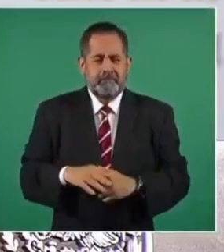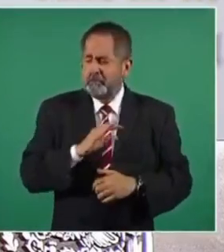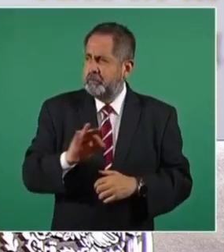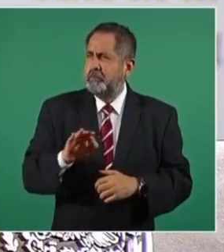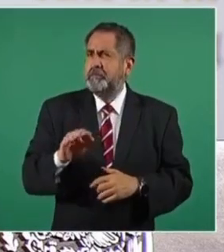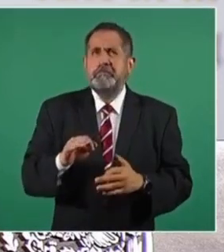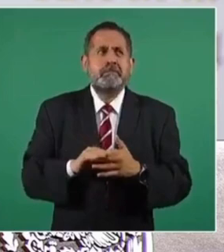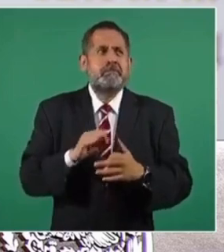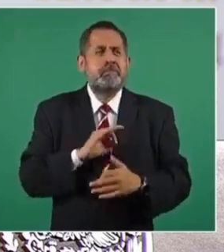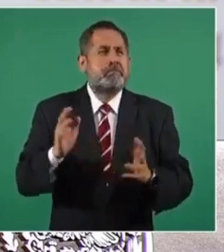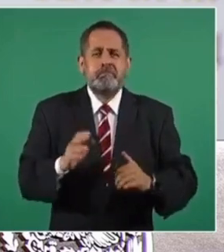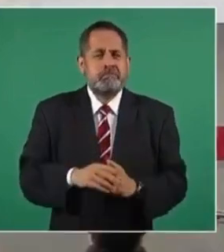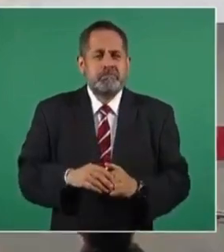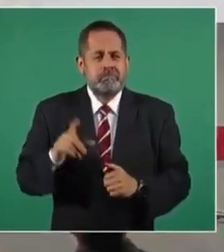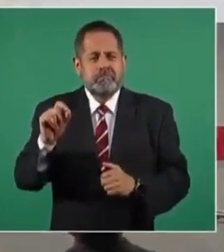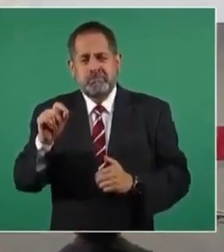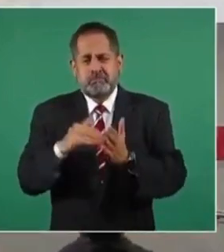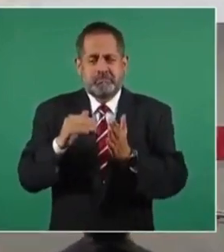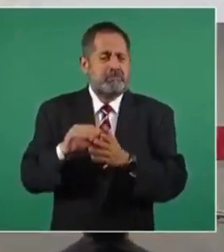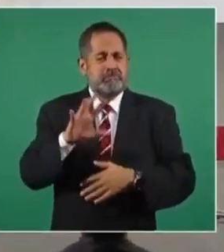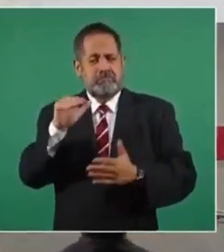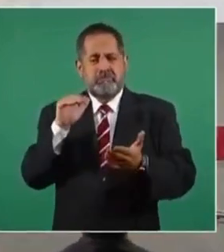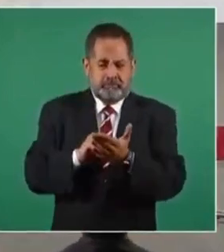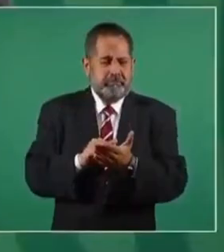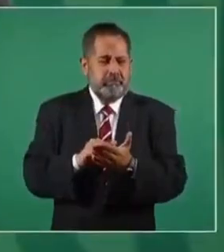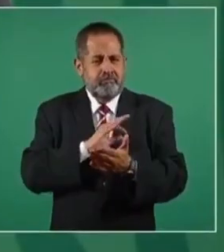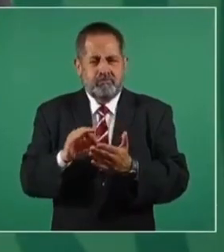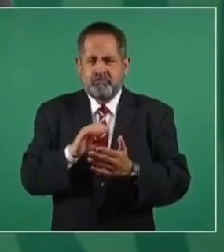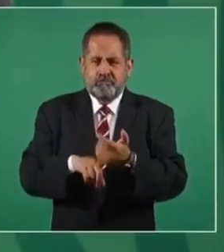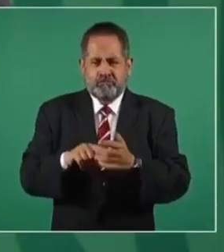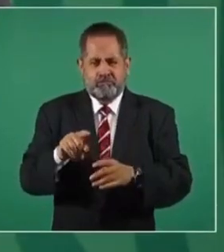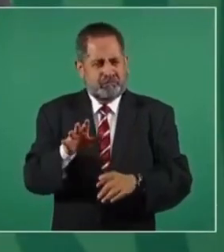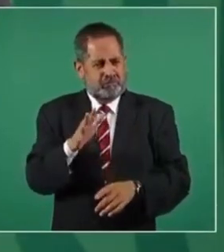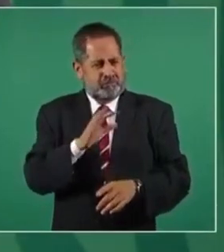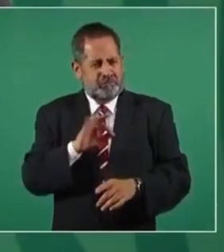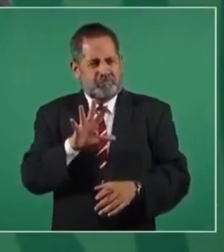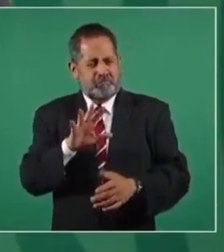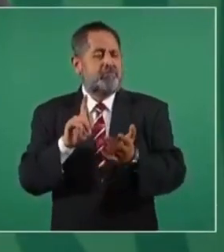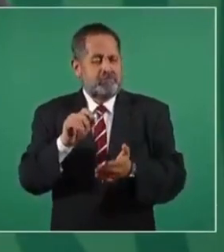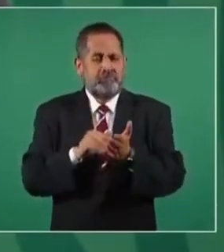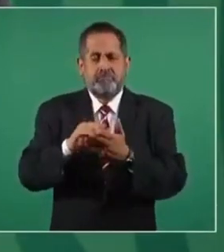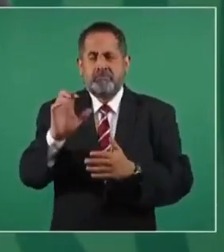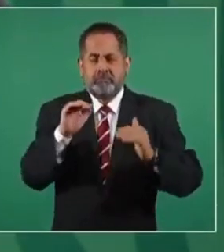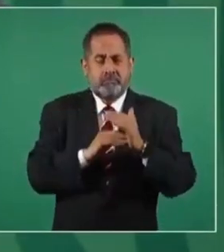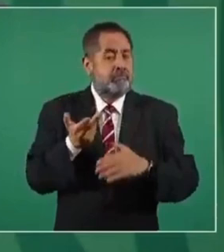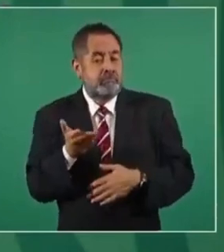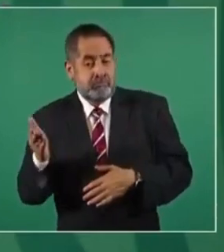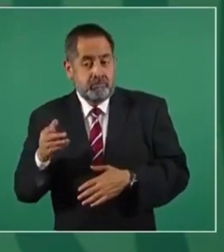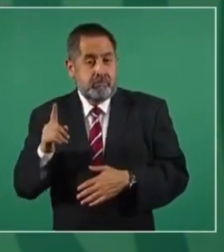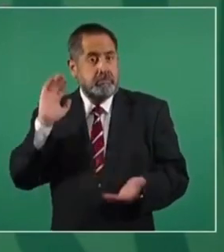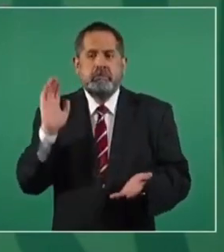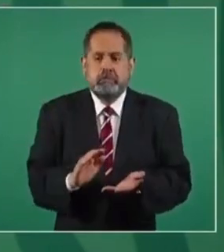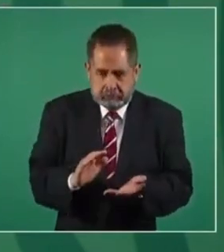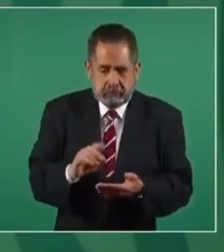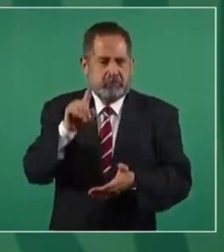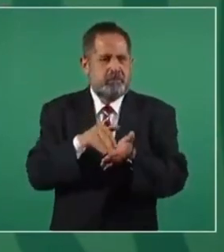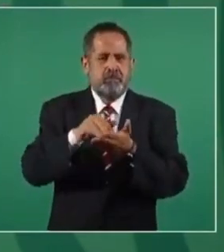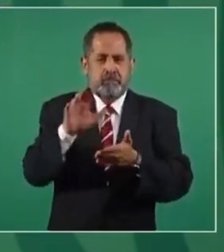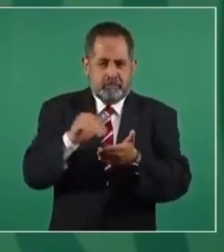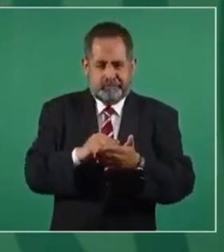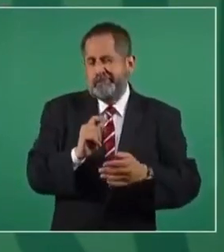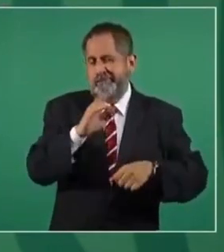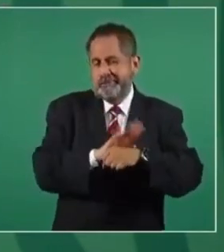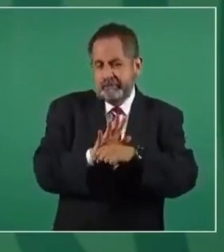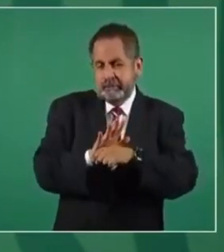cerca de 20 millones 500 mil o alrededor de 20 millones 500 mil empleos que teníamos. Perdimos como 1 millón 500 mil con la